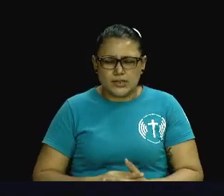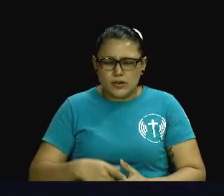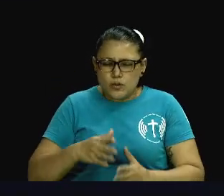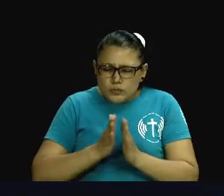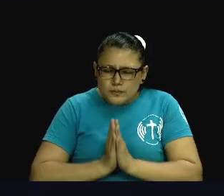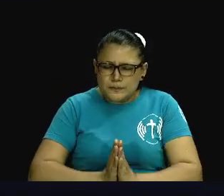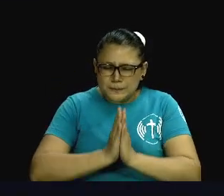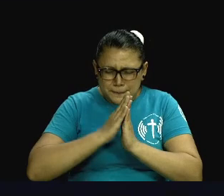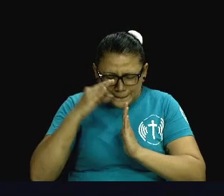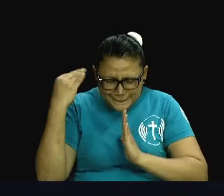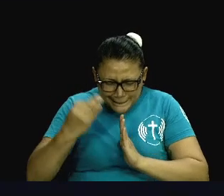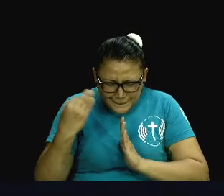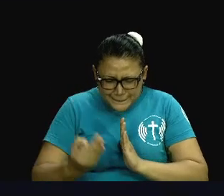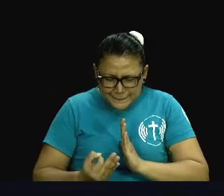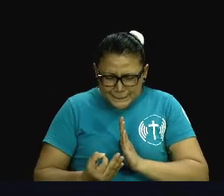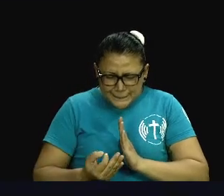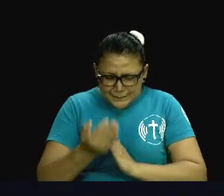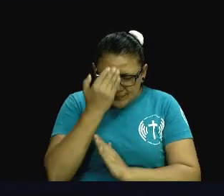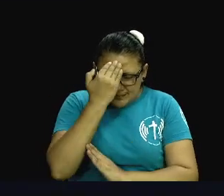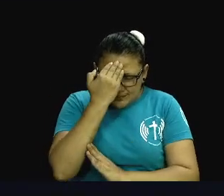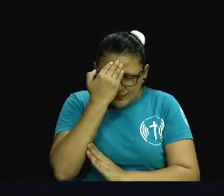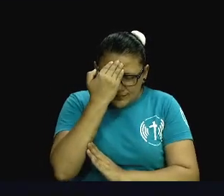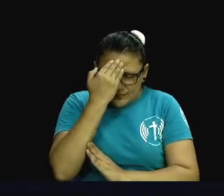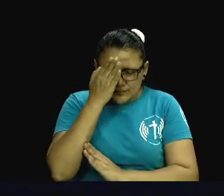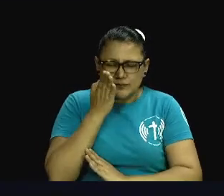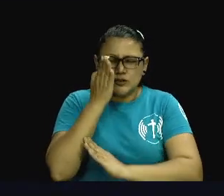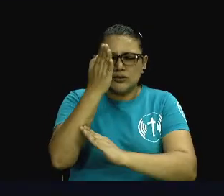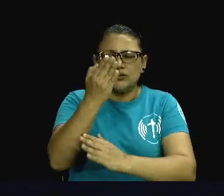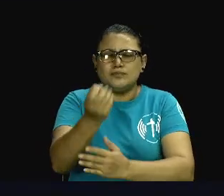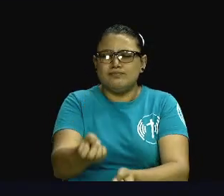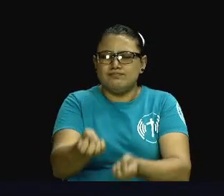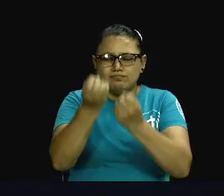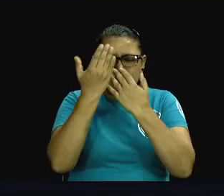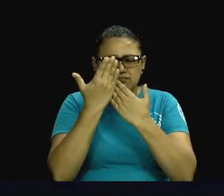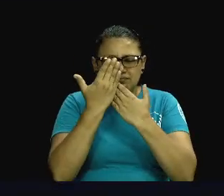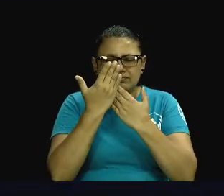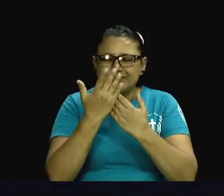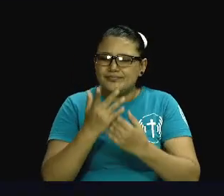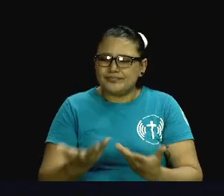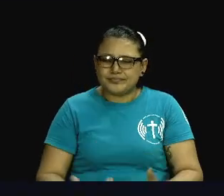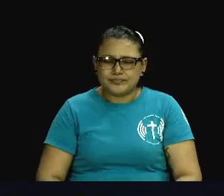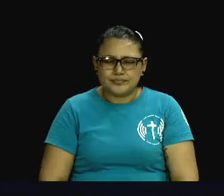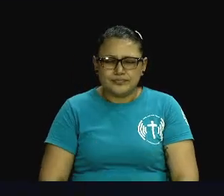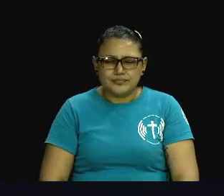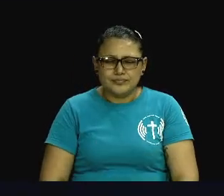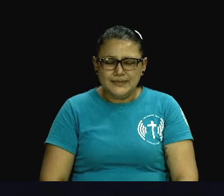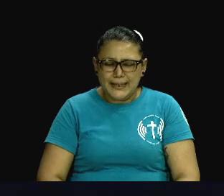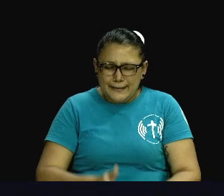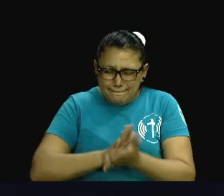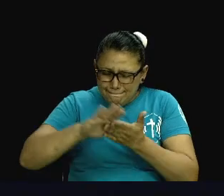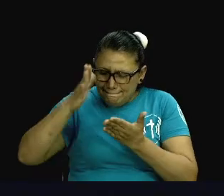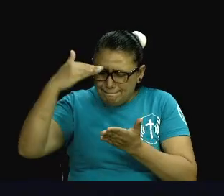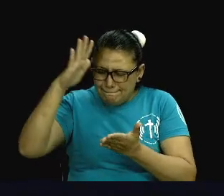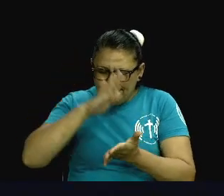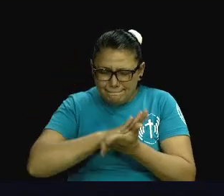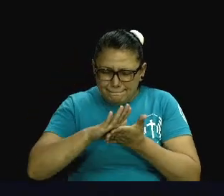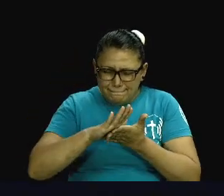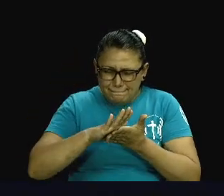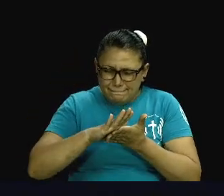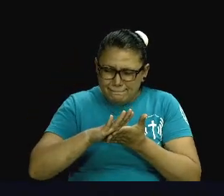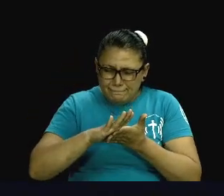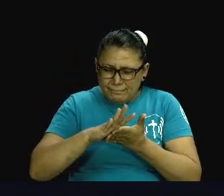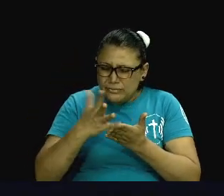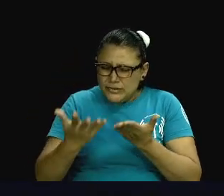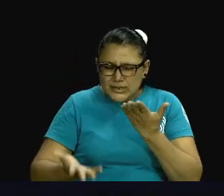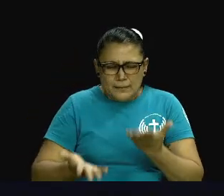porque sabemos que tú harás de ramas señor tu espíritu santo no para que me